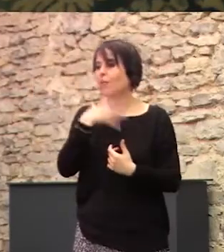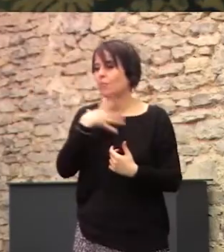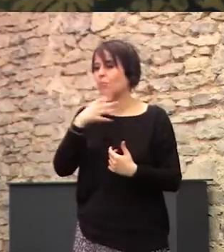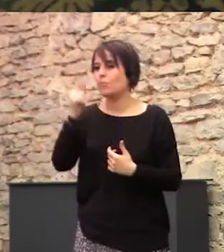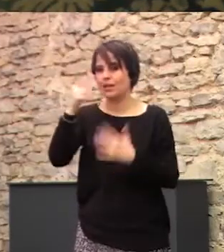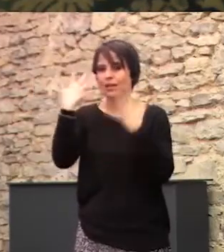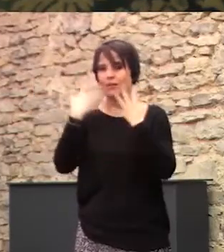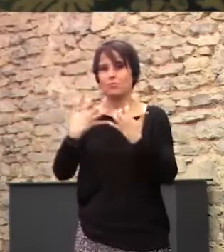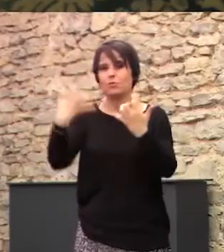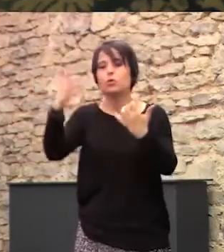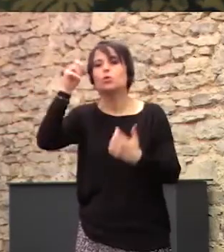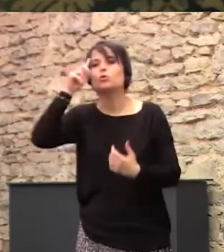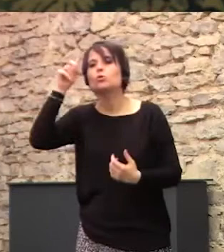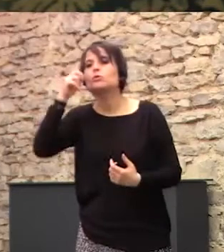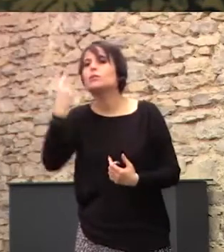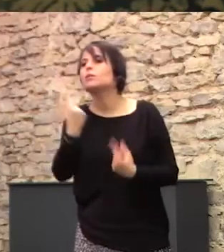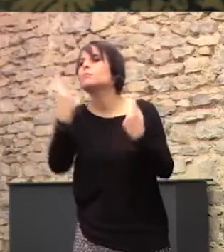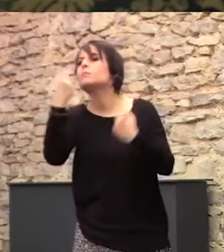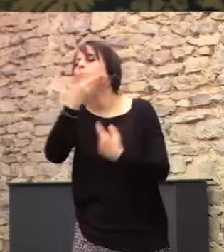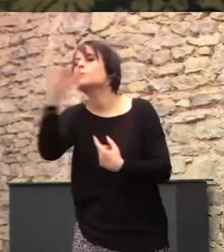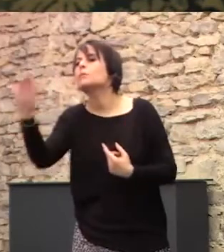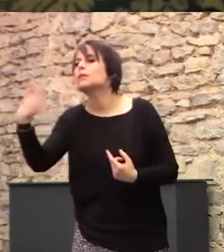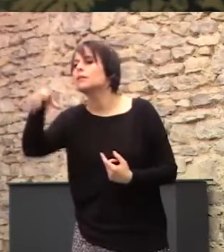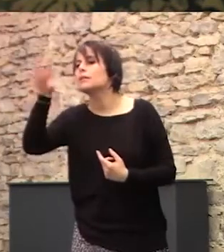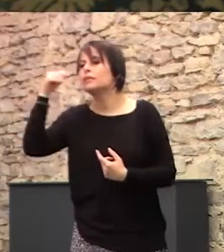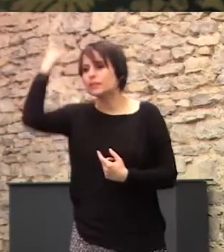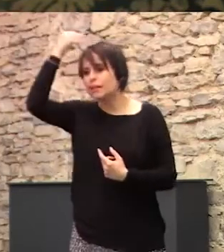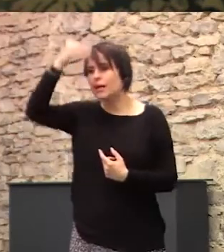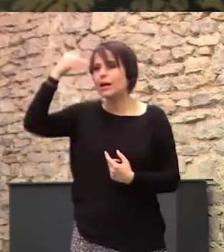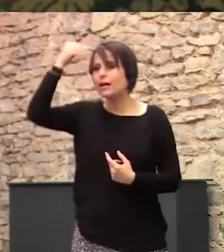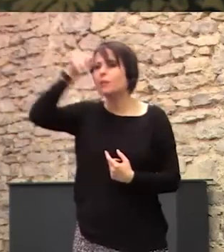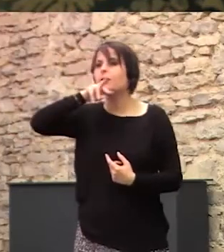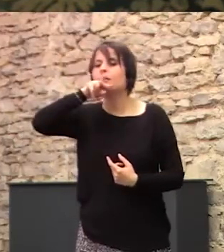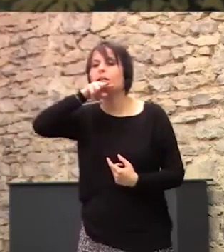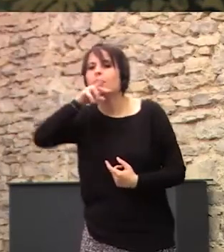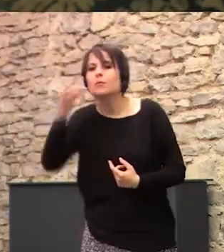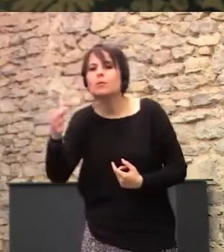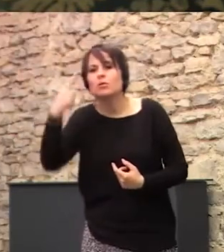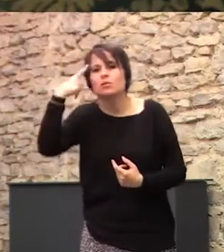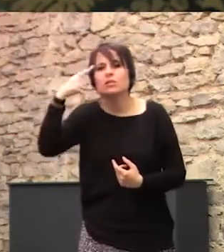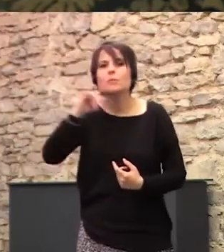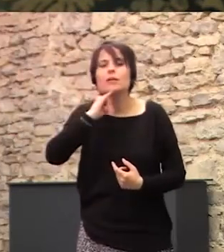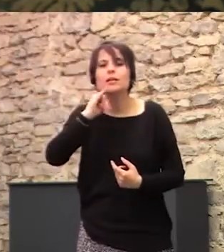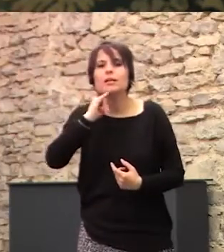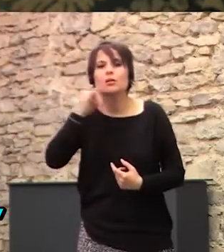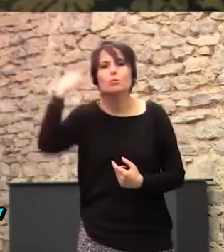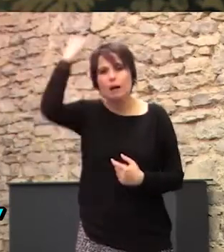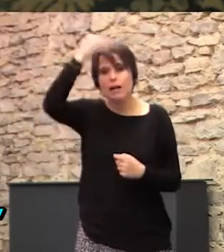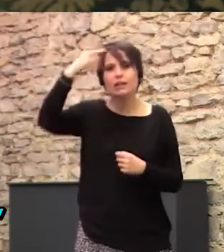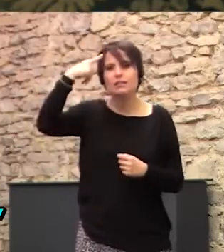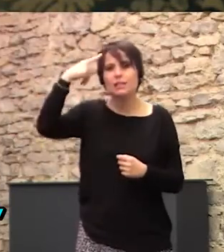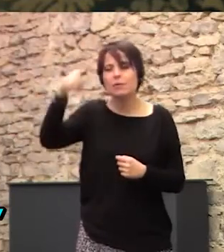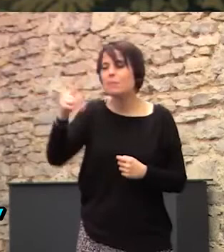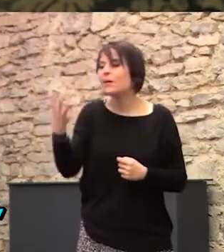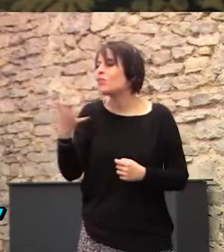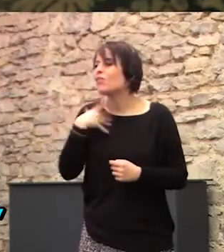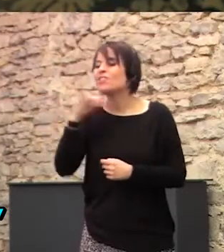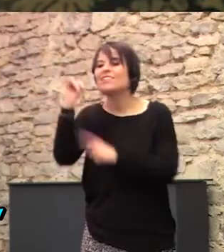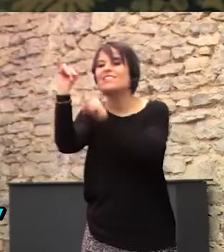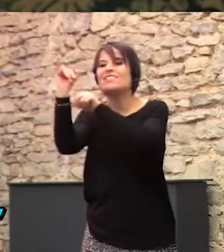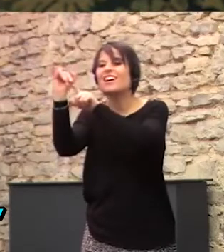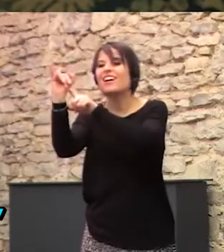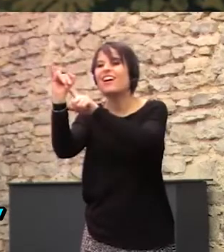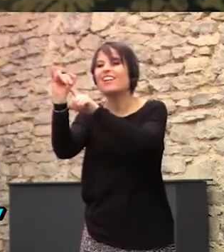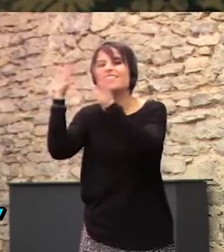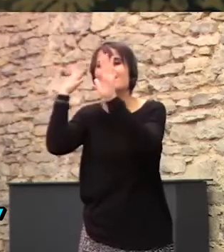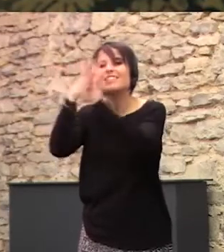en el público. No sé si hay gente que entiende árabe, que habla árabe, que está familiarizada con la lengua árabe, pero no quiere decir absolutamente nada,